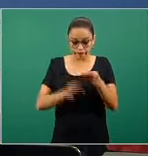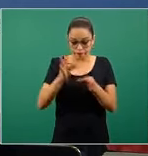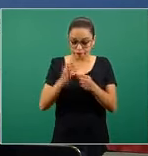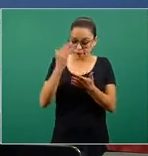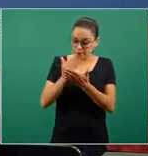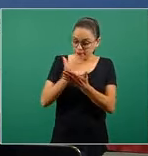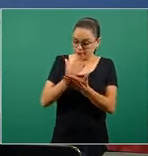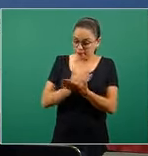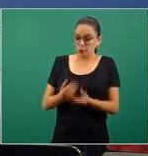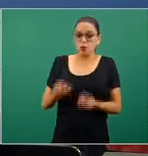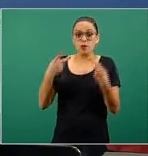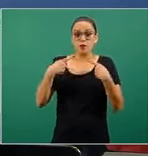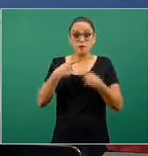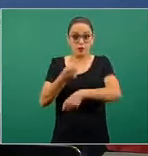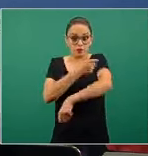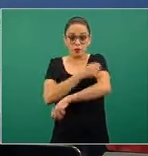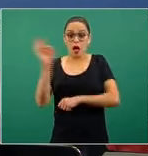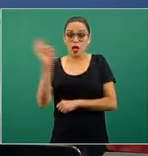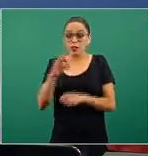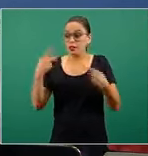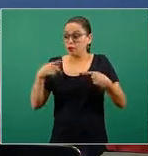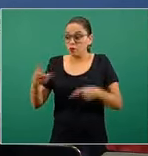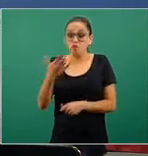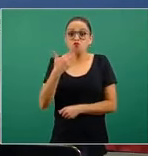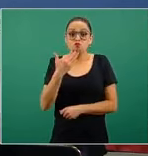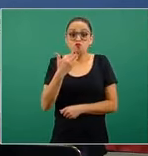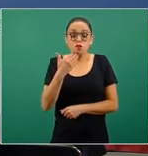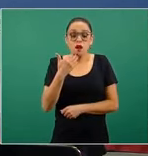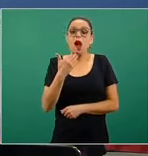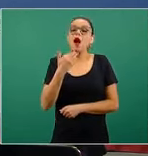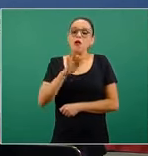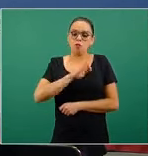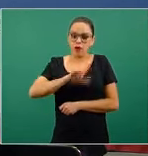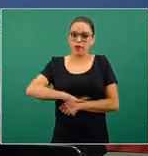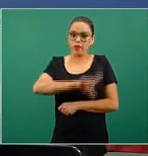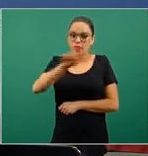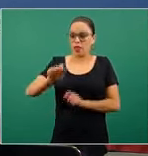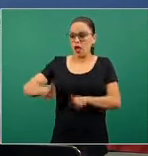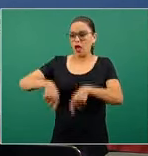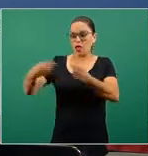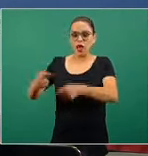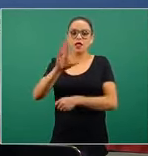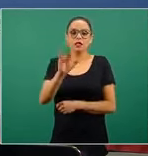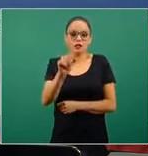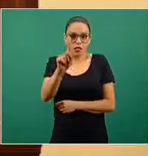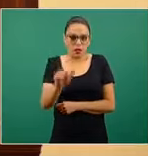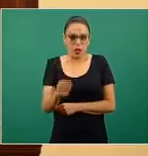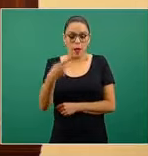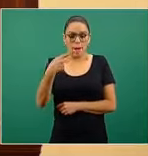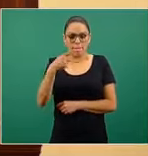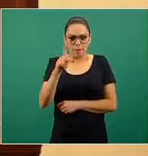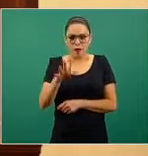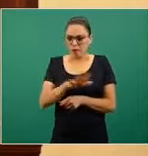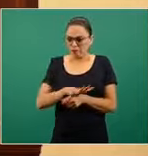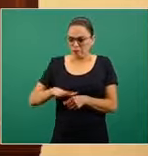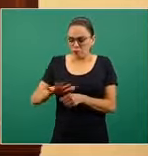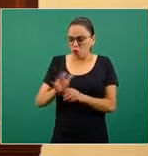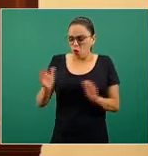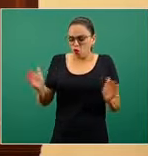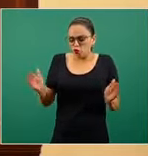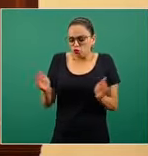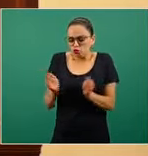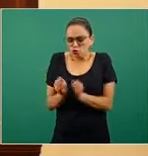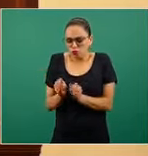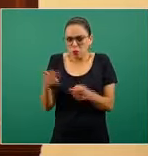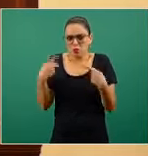que no estaba en alguno de los padrones previos habrá recibido una cita posterior. Pero si era una población pequeña que en su momento